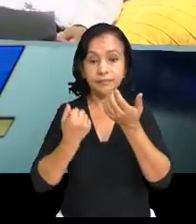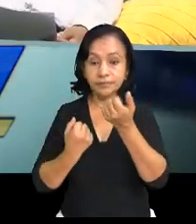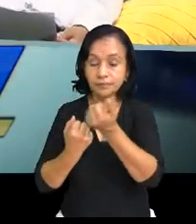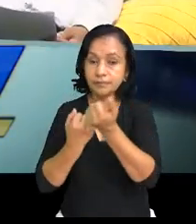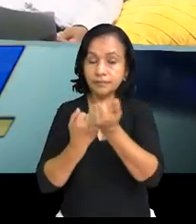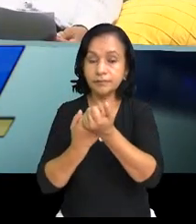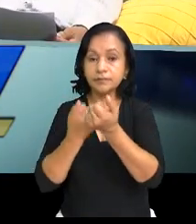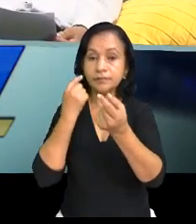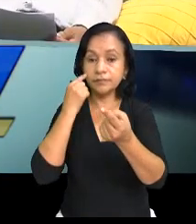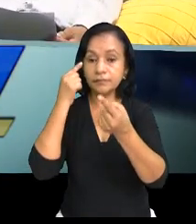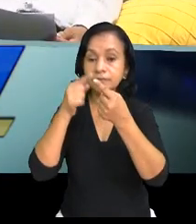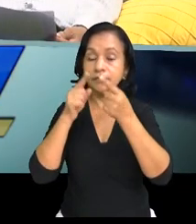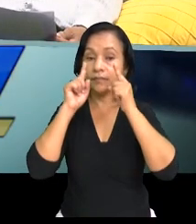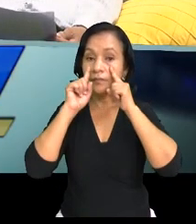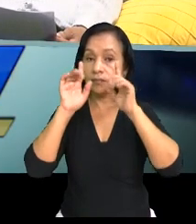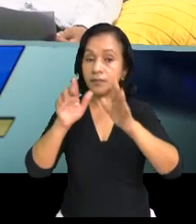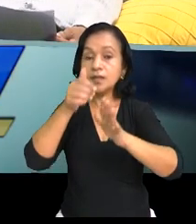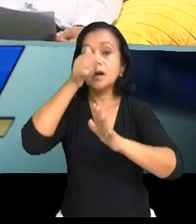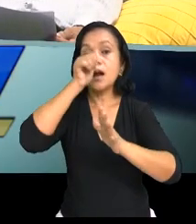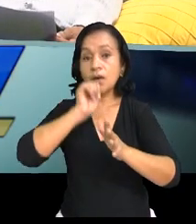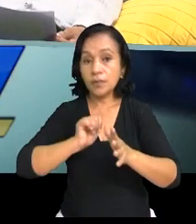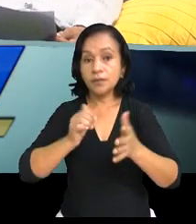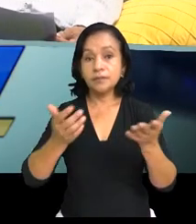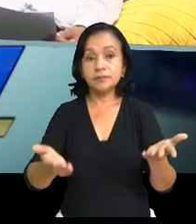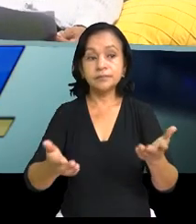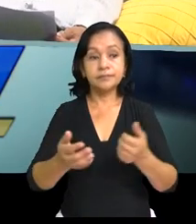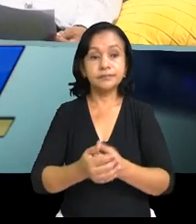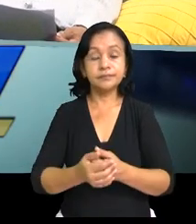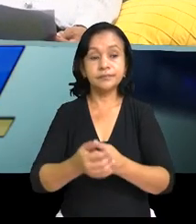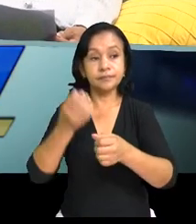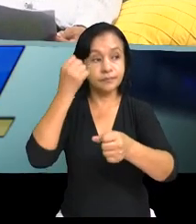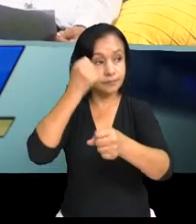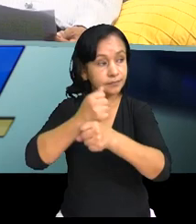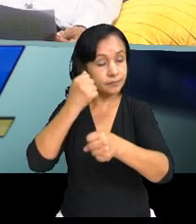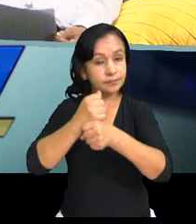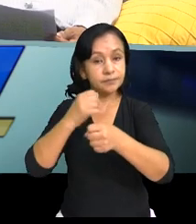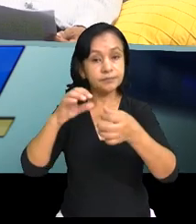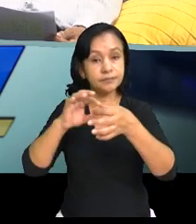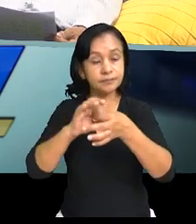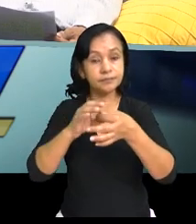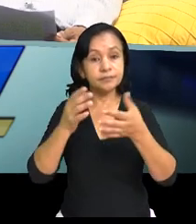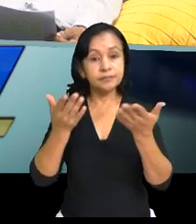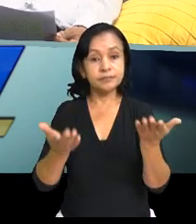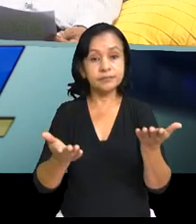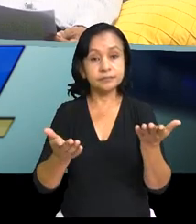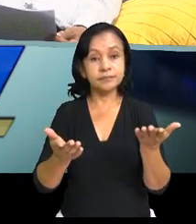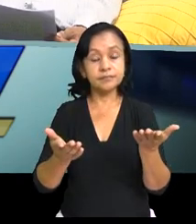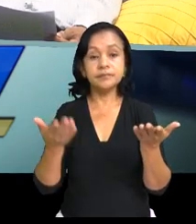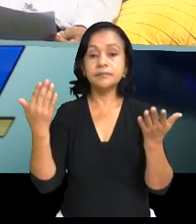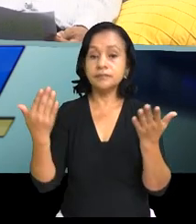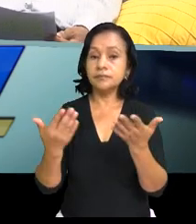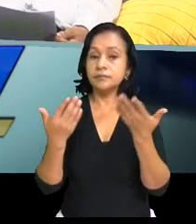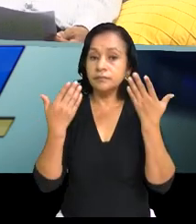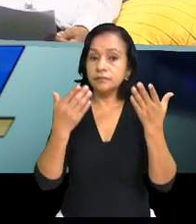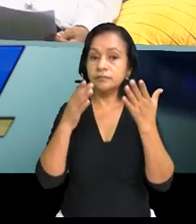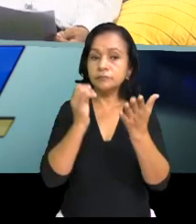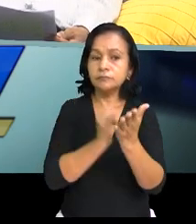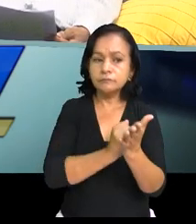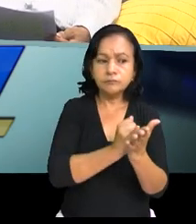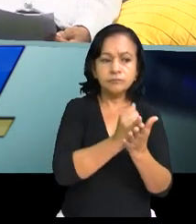objetivo en el país. Y en ese sentido, parte del trabajo que se ha hecho es la actualización del